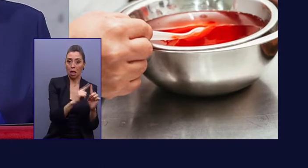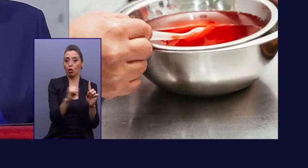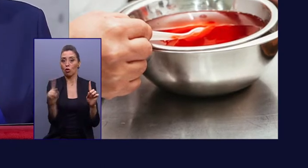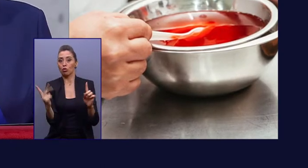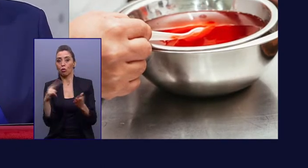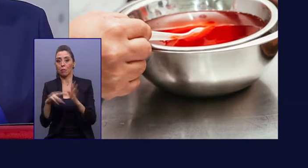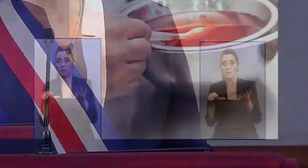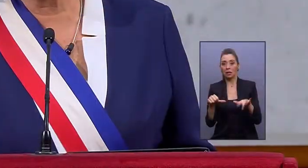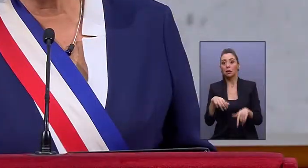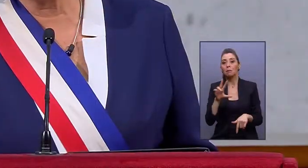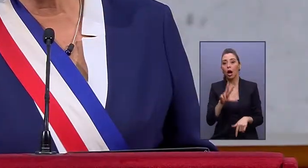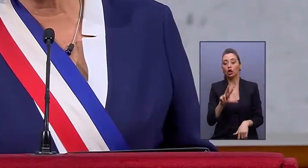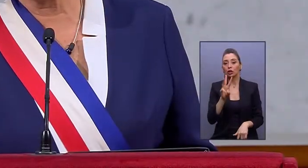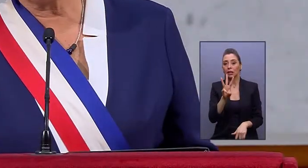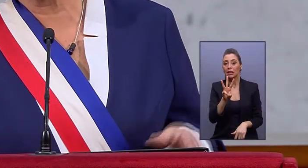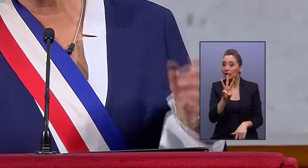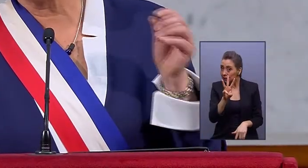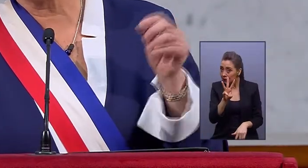2016, más de